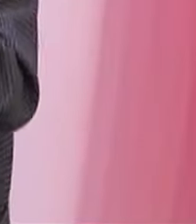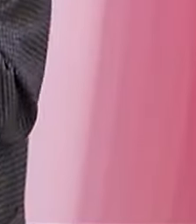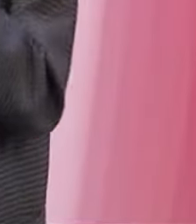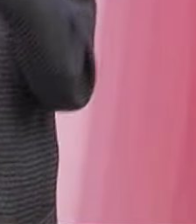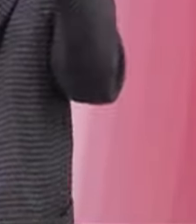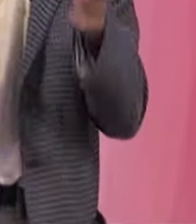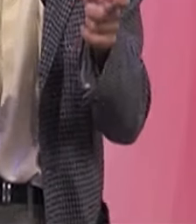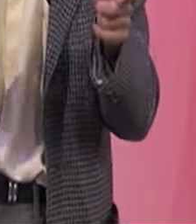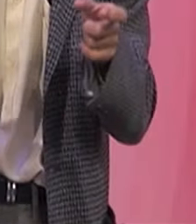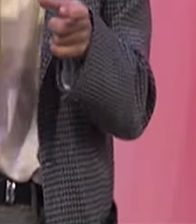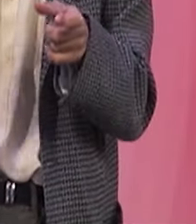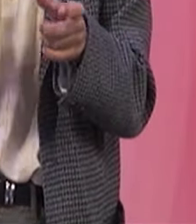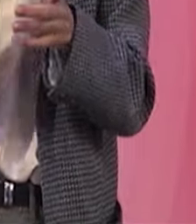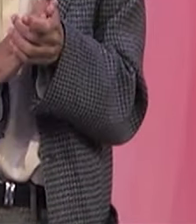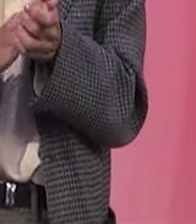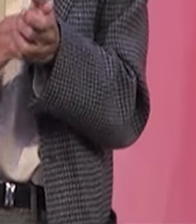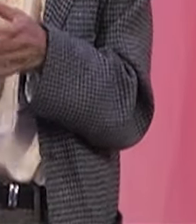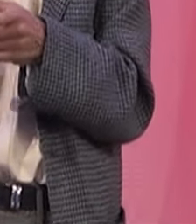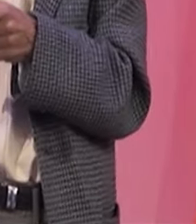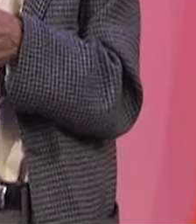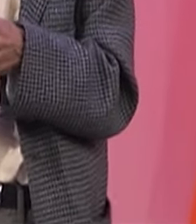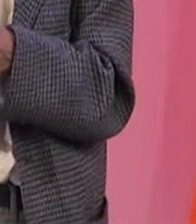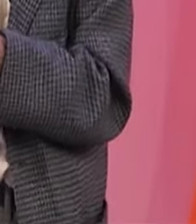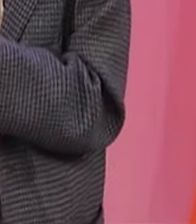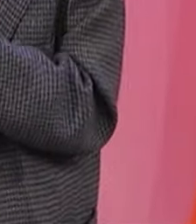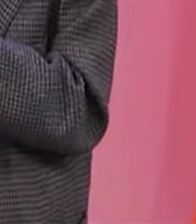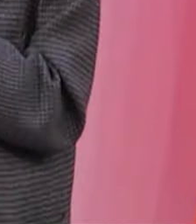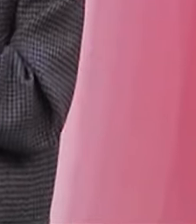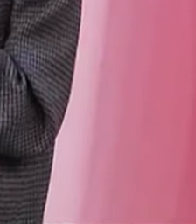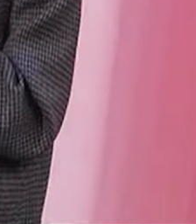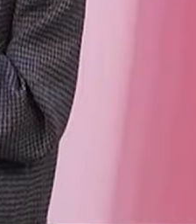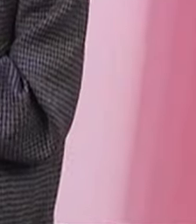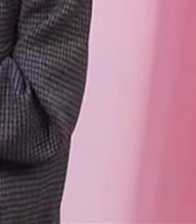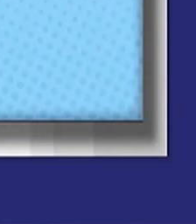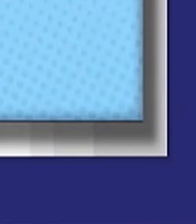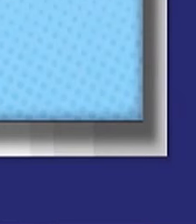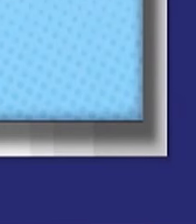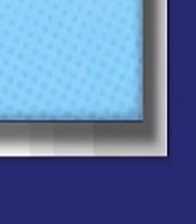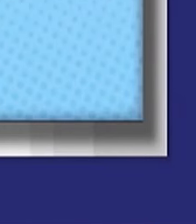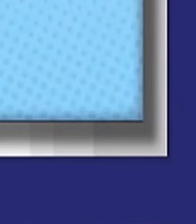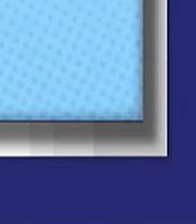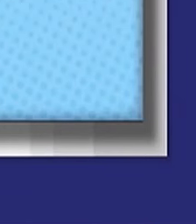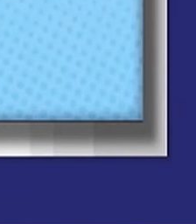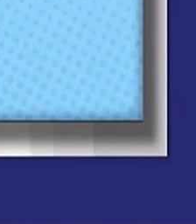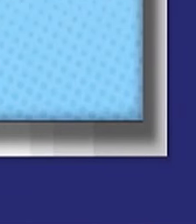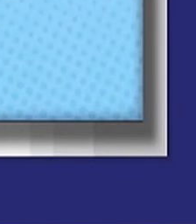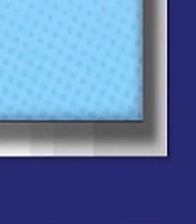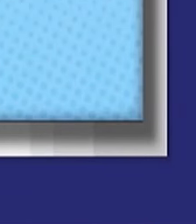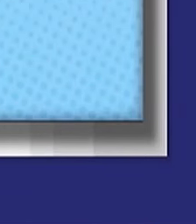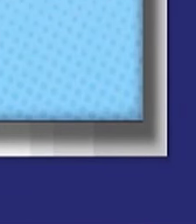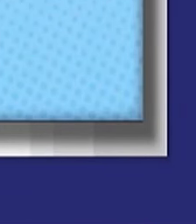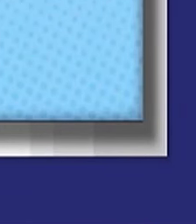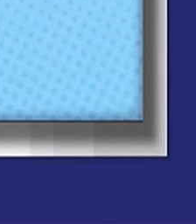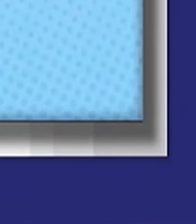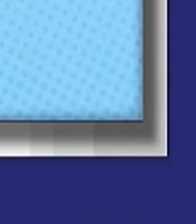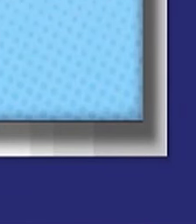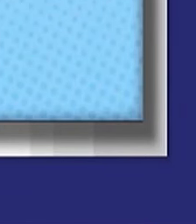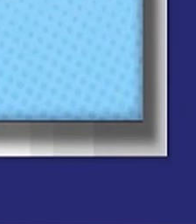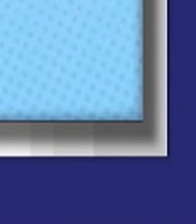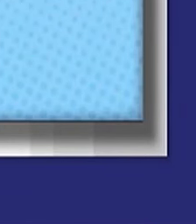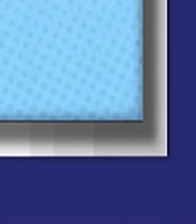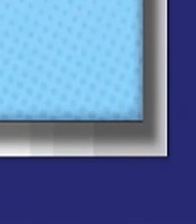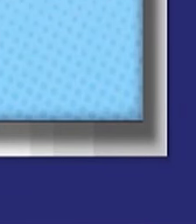comunicación y cuáles son los elementos que intervienen en la comunicación, que te los mencioné cuando estábamos con tu clase. La lectura para segundo